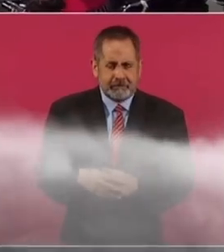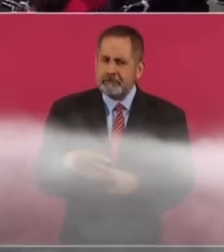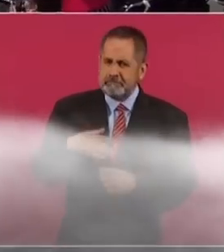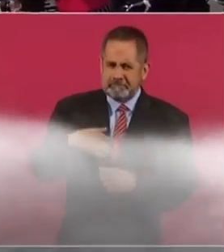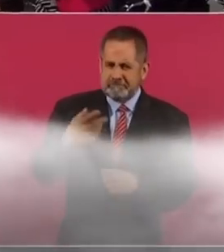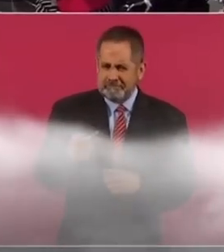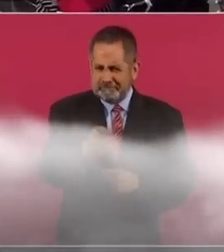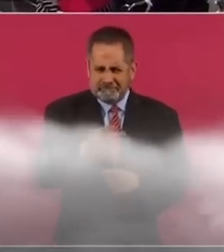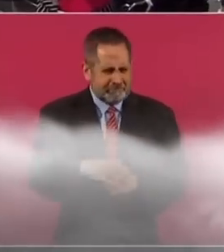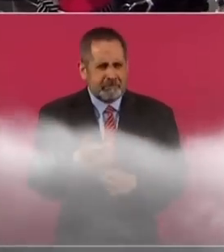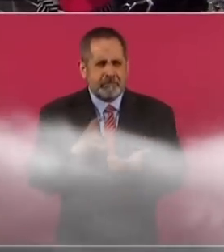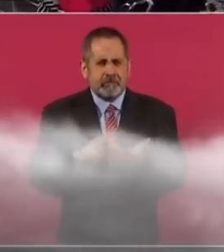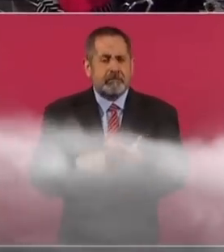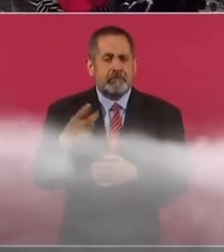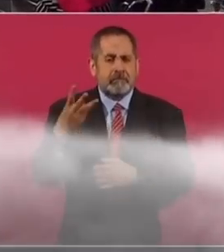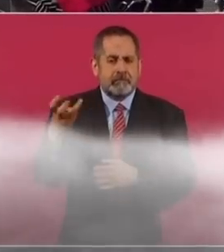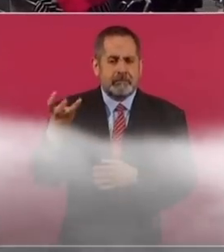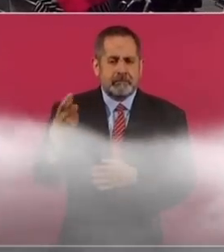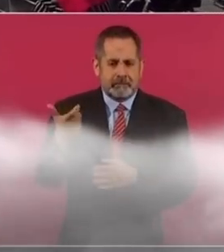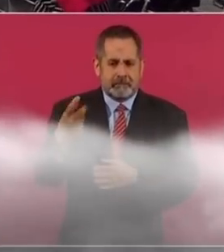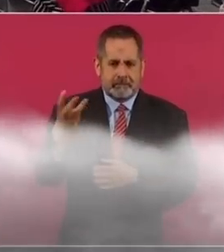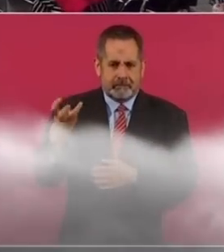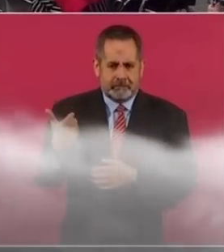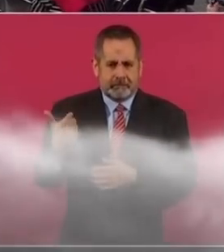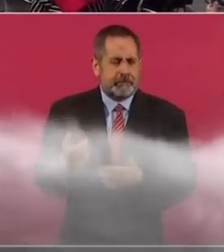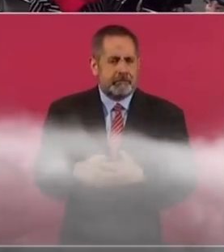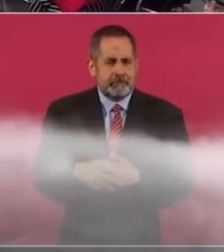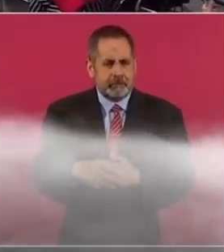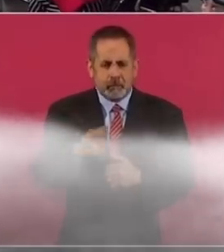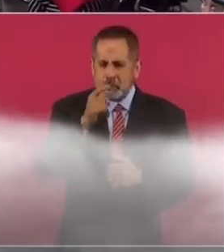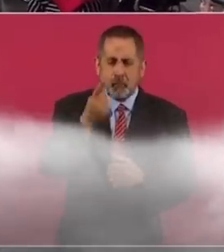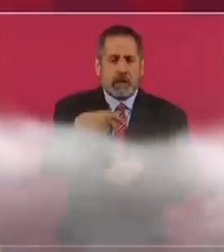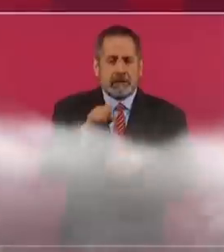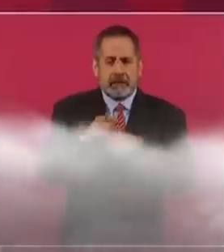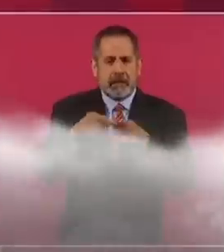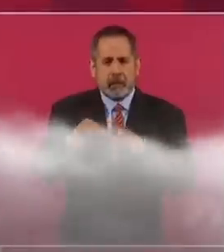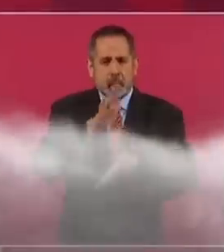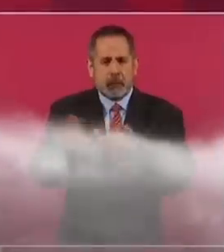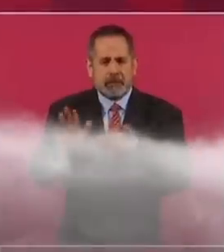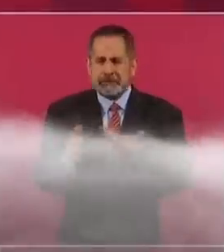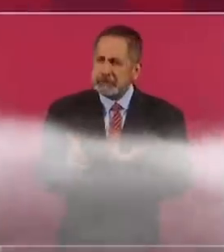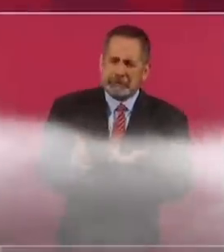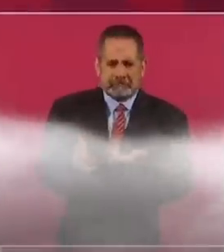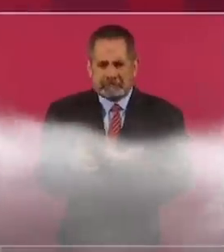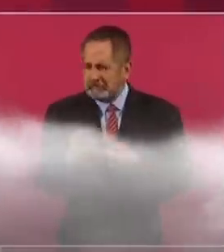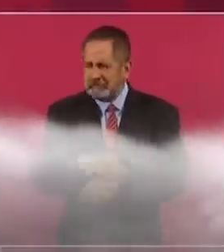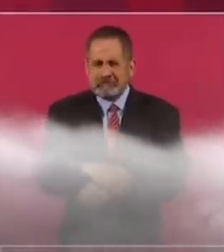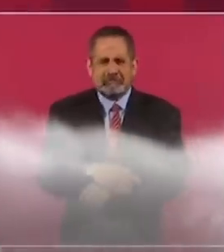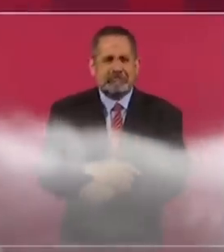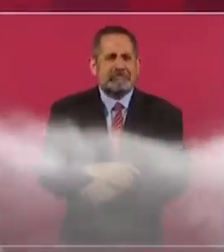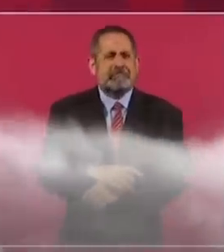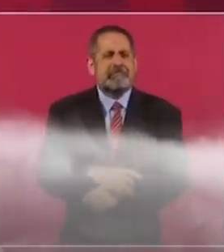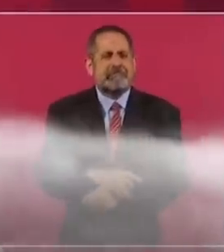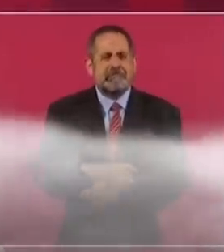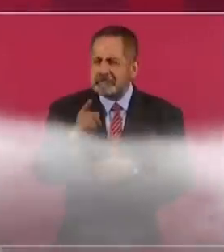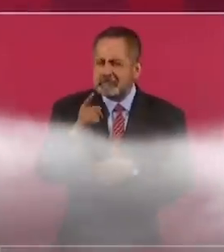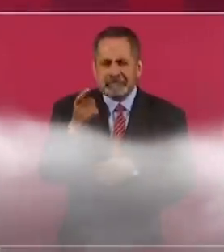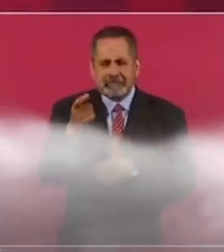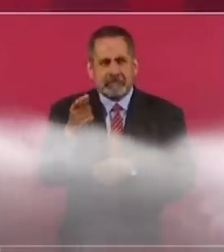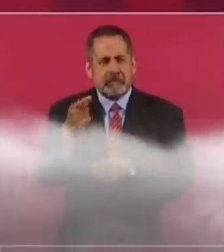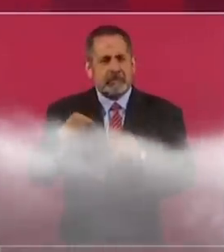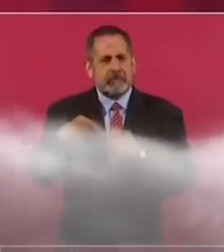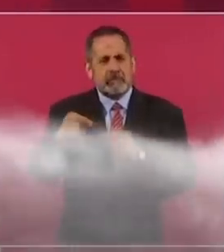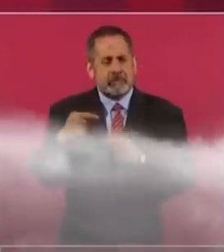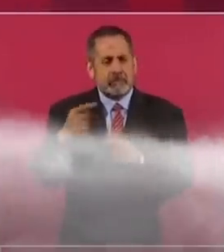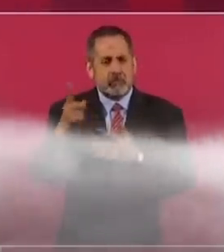Pregunté, vale 300 pesos. Se lo consumen en una semana. O sea que nada más de son 1.200